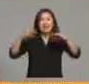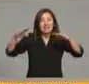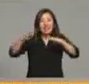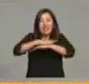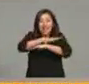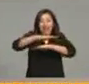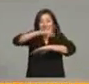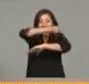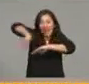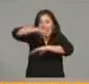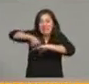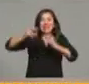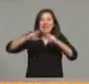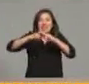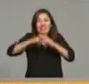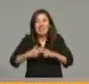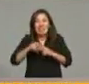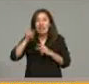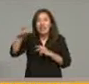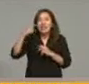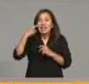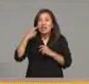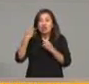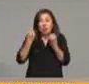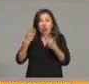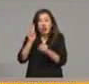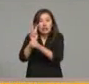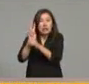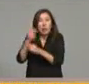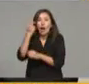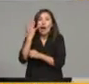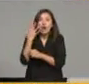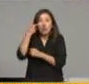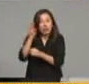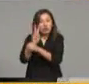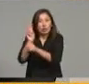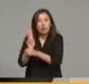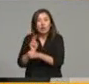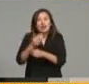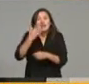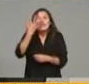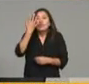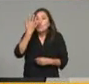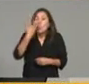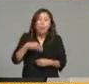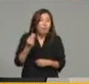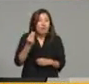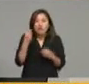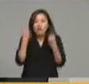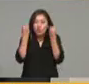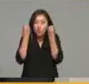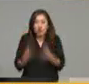que la que los adultos mayores tengan el lugar que se debieran merecer el doctor ha sido un gusto enorme tenerlo con nosotros